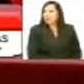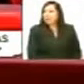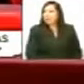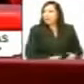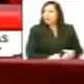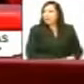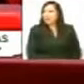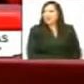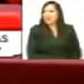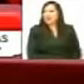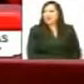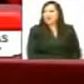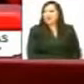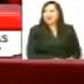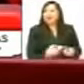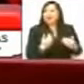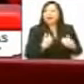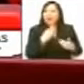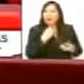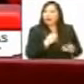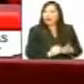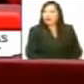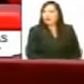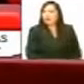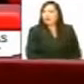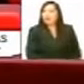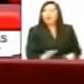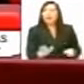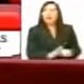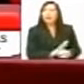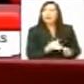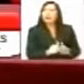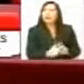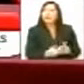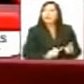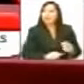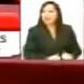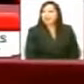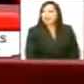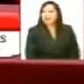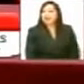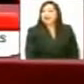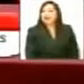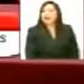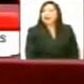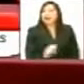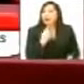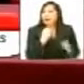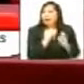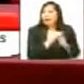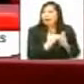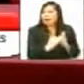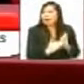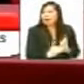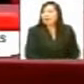de las Naciones Unidas se dedica totalmente a la recuperación de activos. Ese capítulo